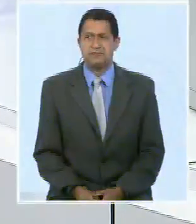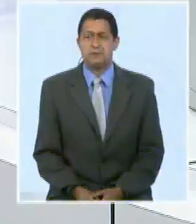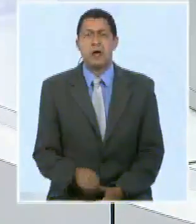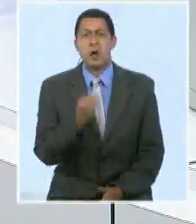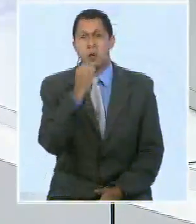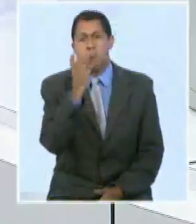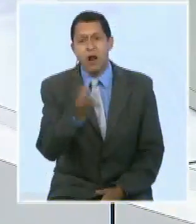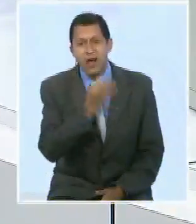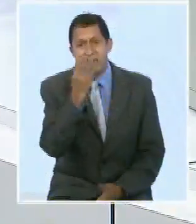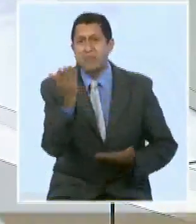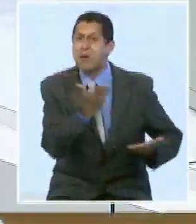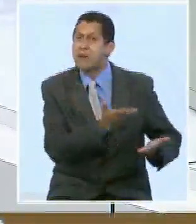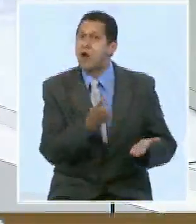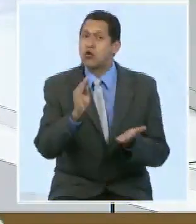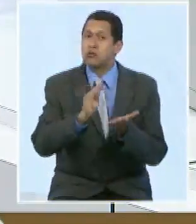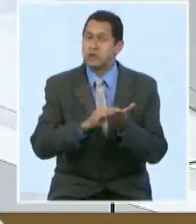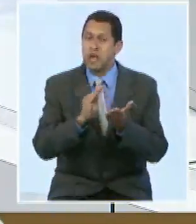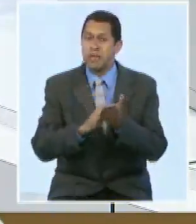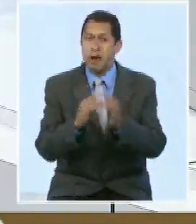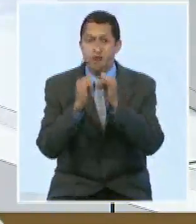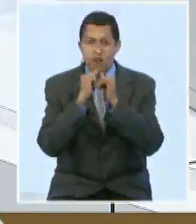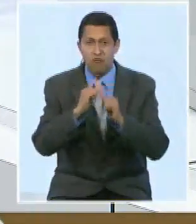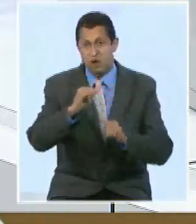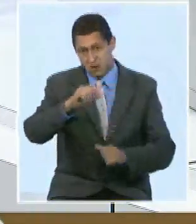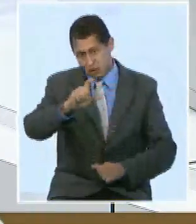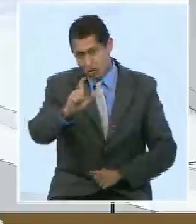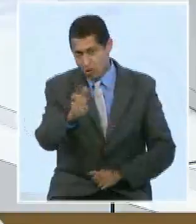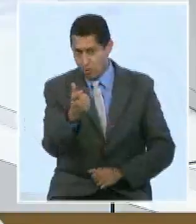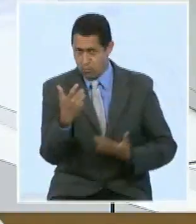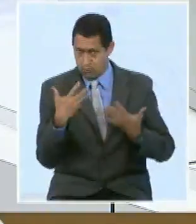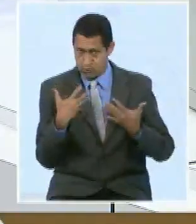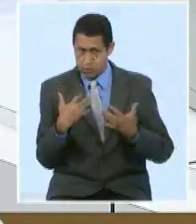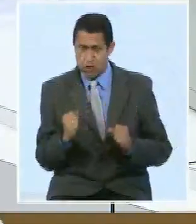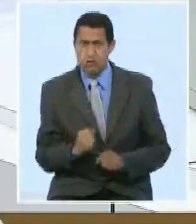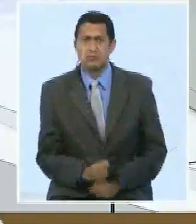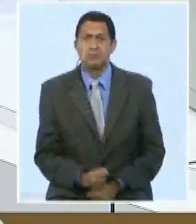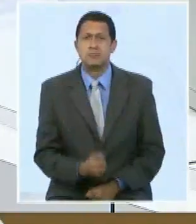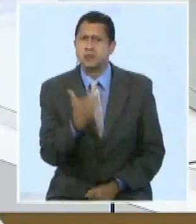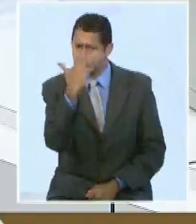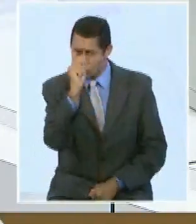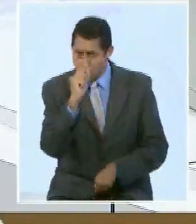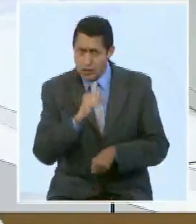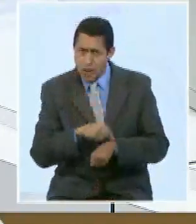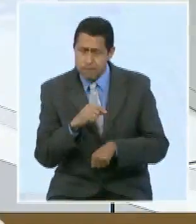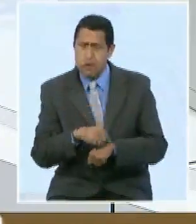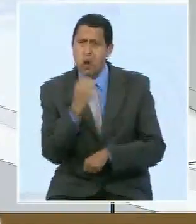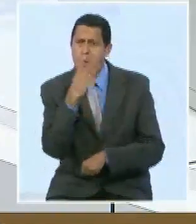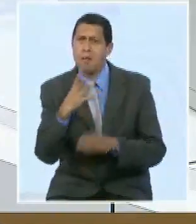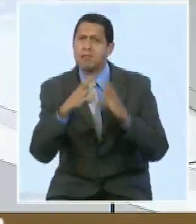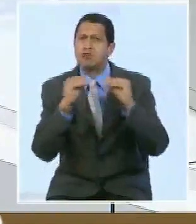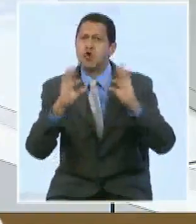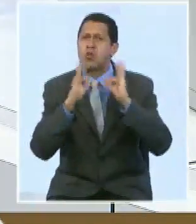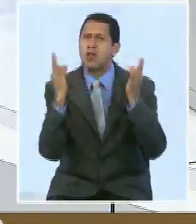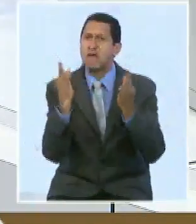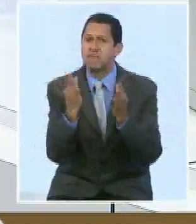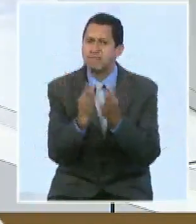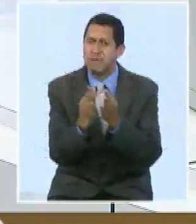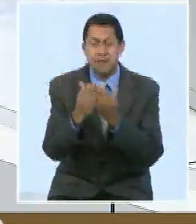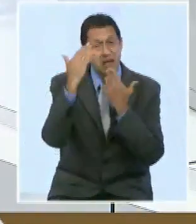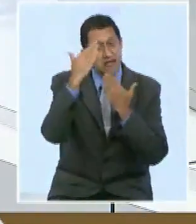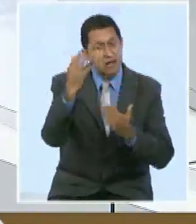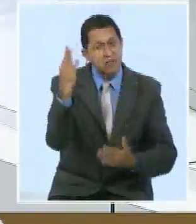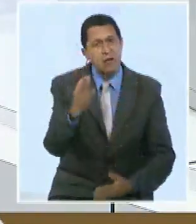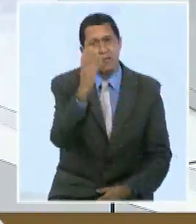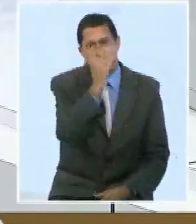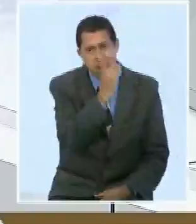buenas tardes bienvenidos una vez más a una nueva edición de noticias de globovisión salud 30 minutos dedicados para el bienestar de toda la familia y la